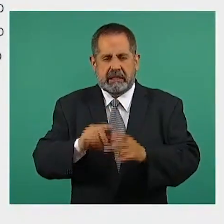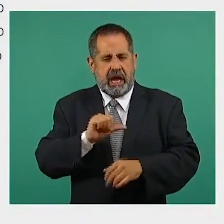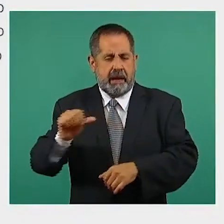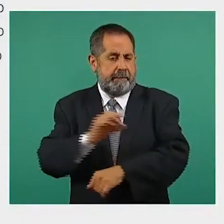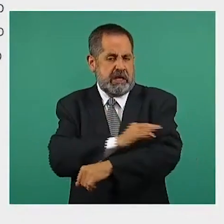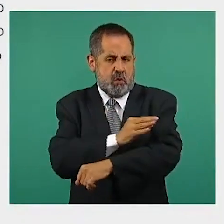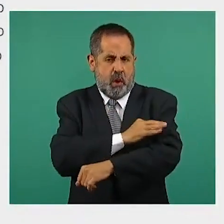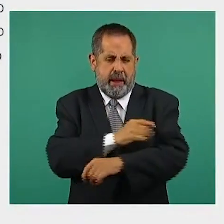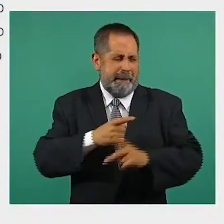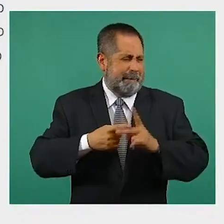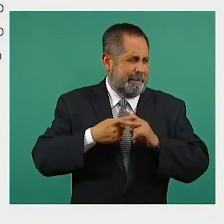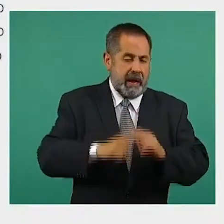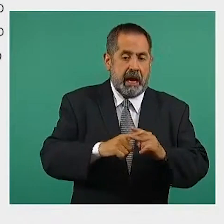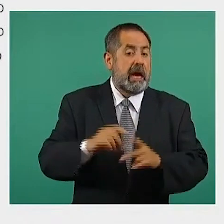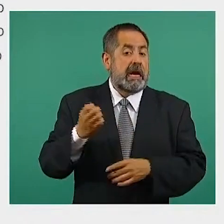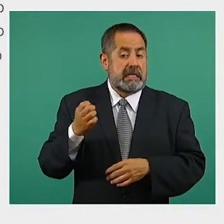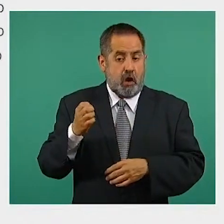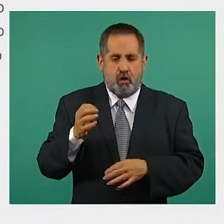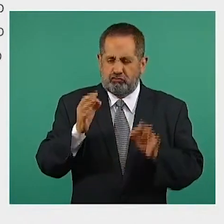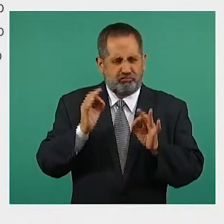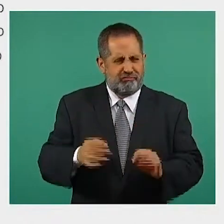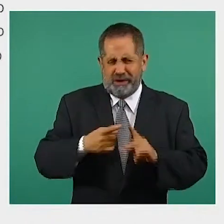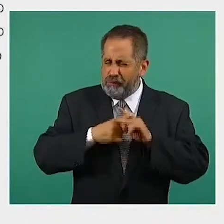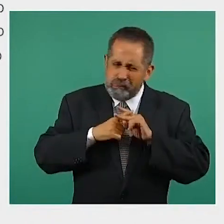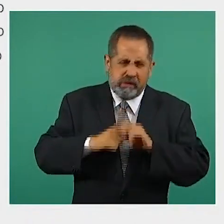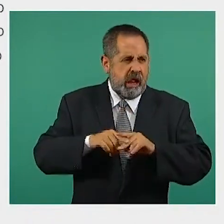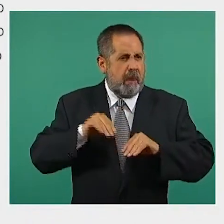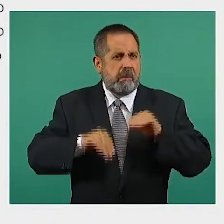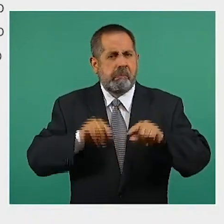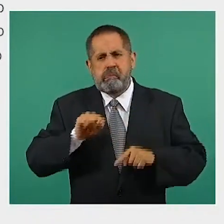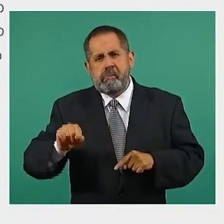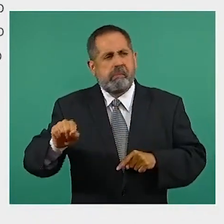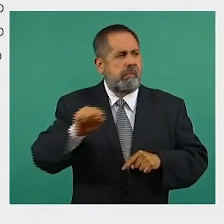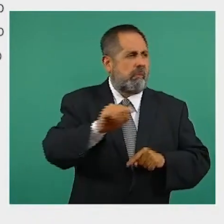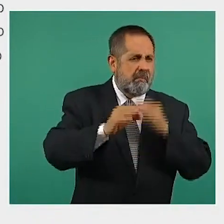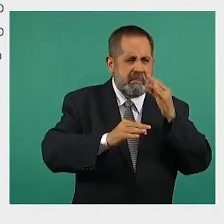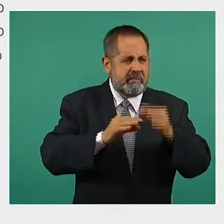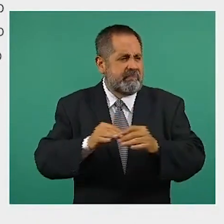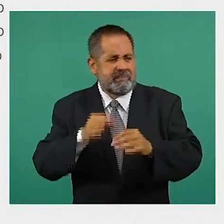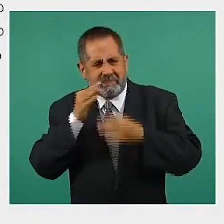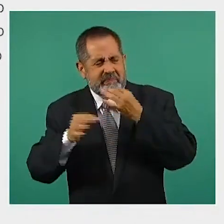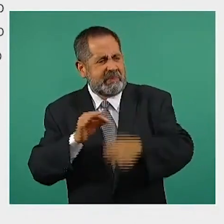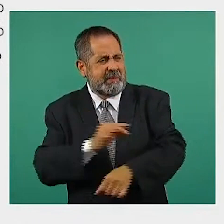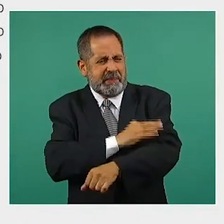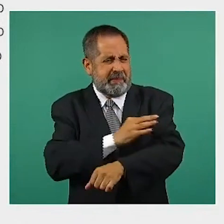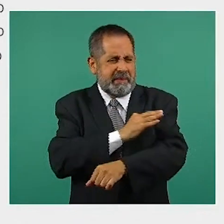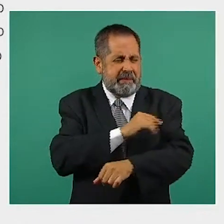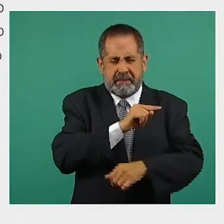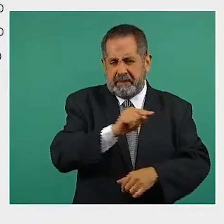en enero fue cuando empezó a constituirse de manera consistente. Es en ese punto del que